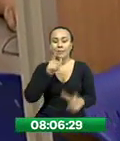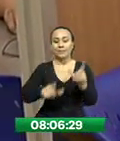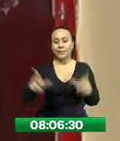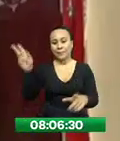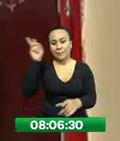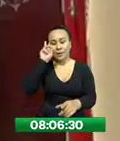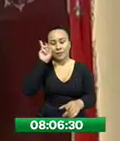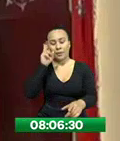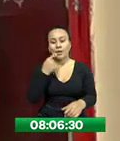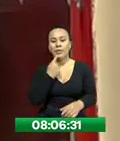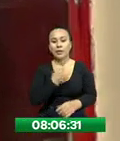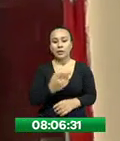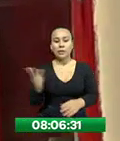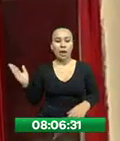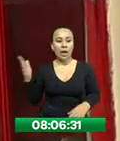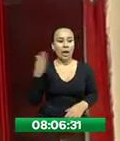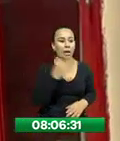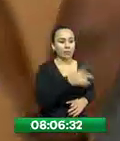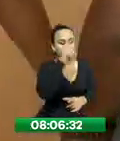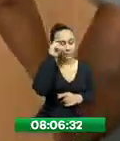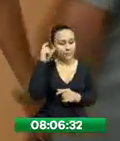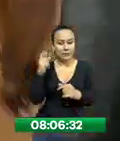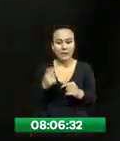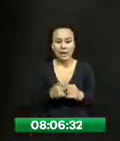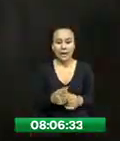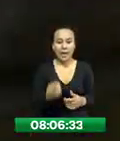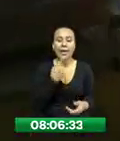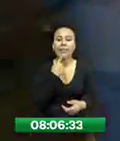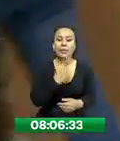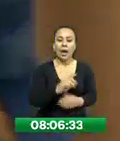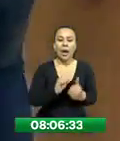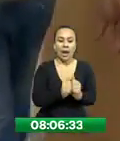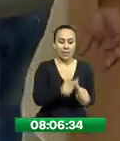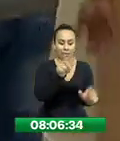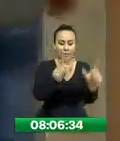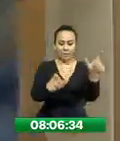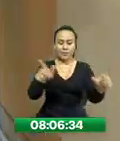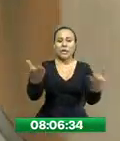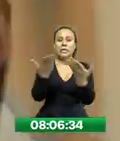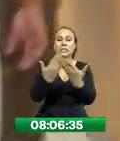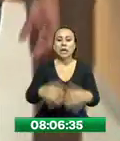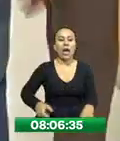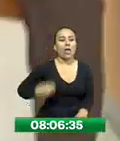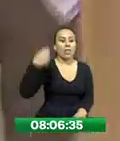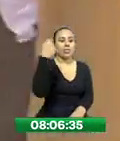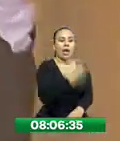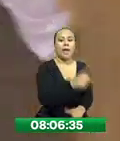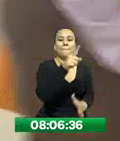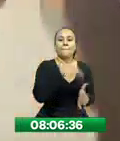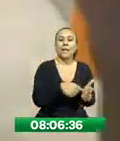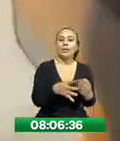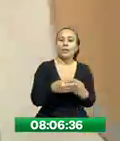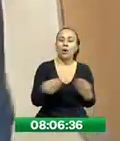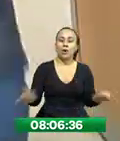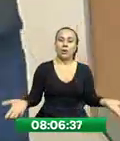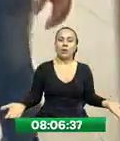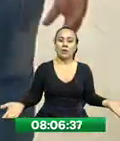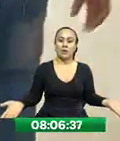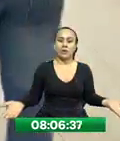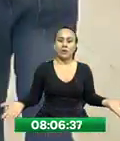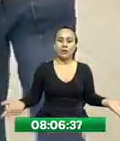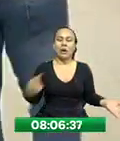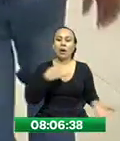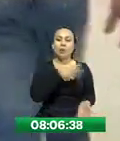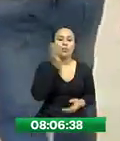estafados llegaron a la fiscalía. Allí argumentaron que cada uno había entregado más de $1,000 a esta mujer, identificada